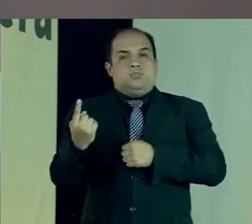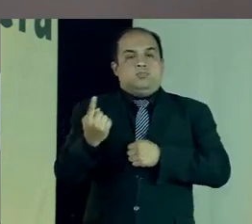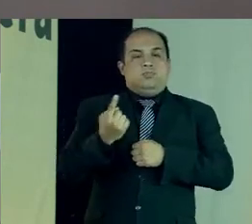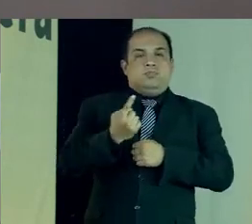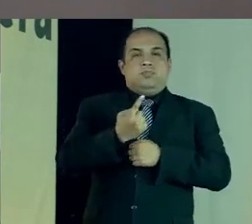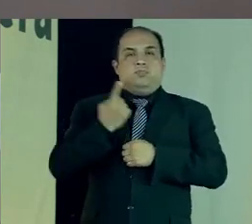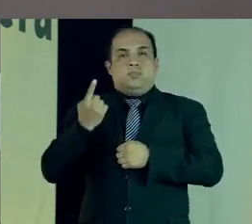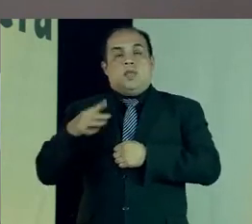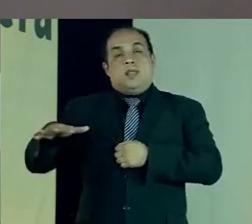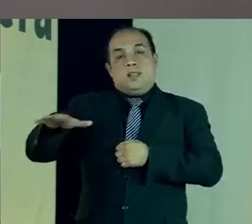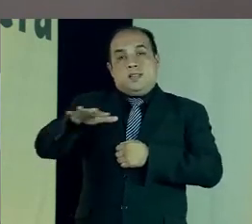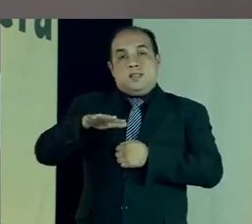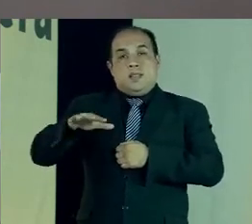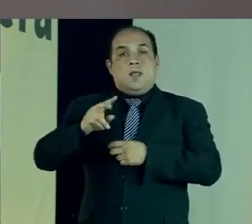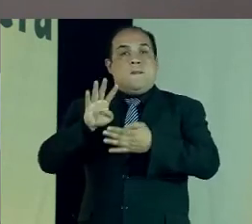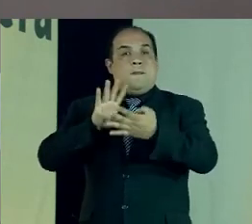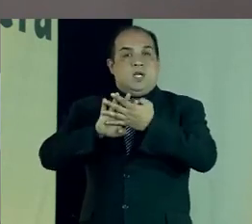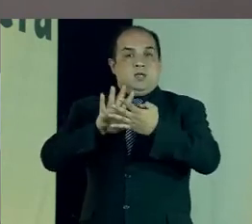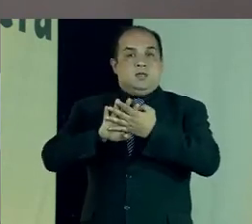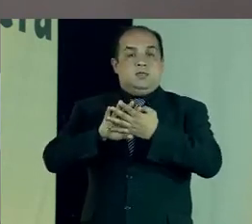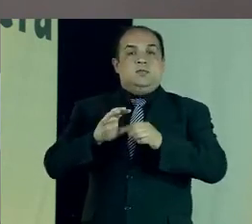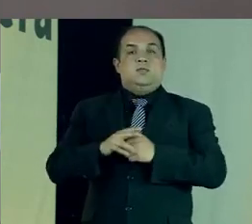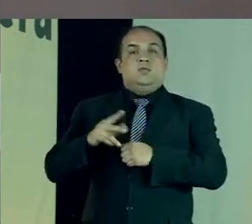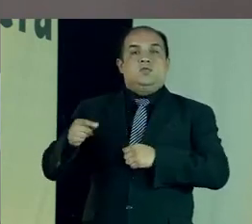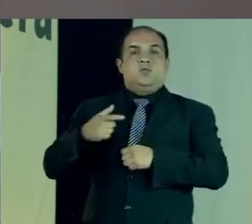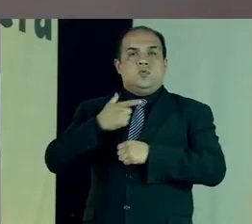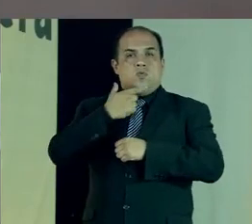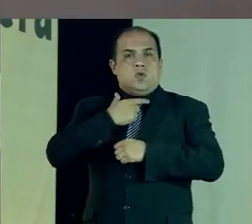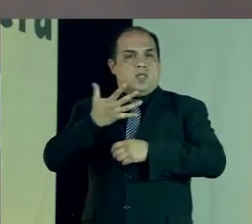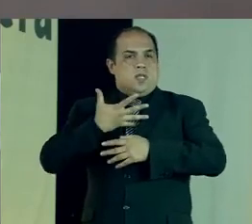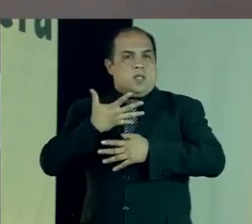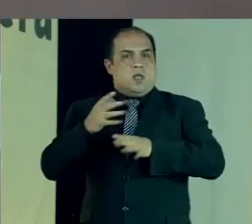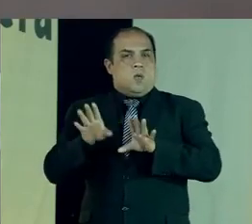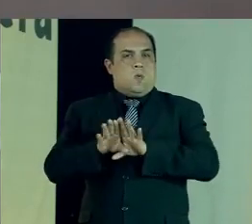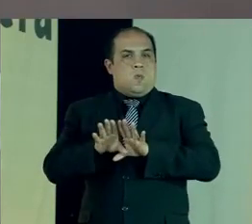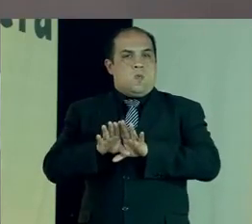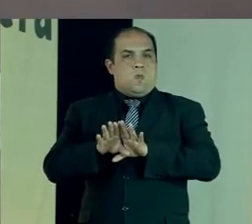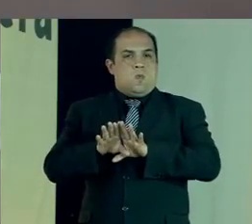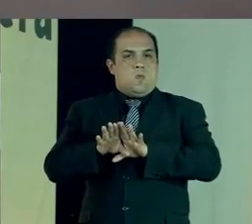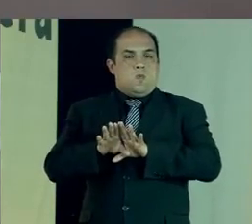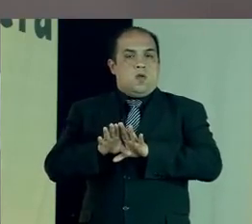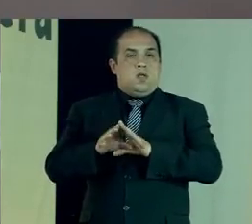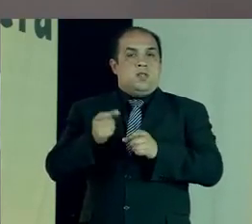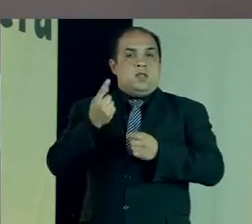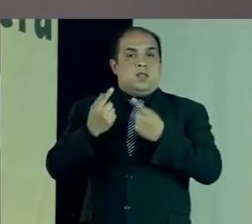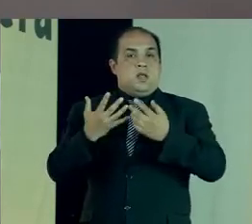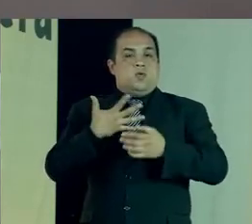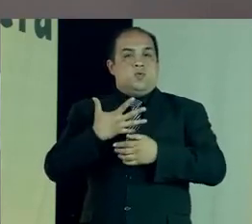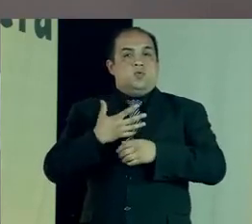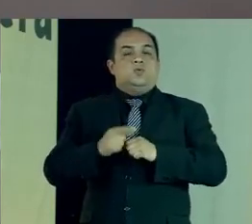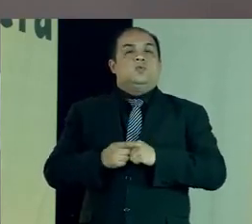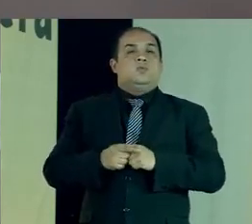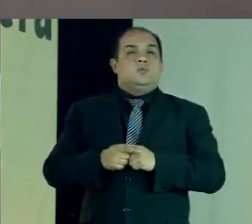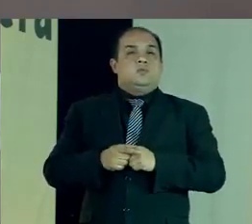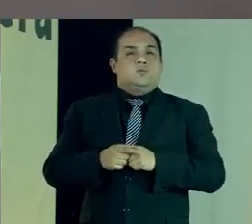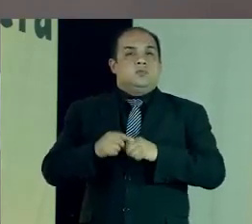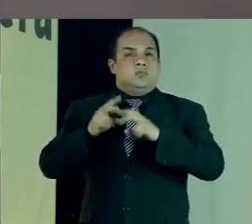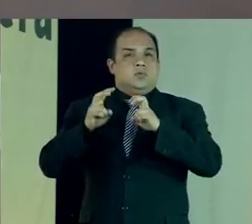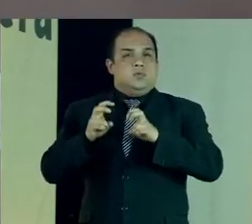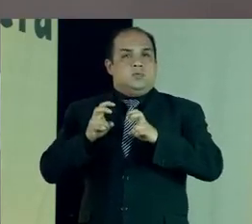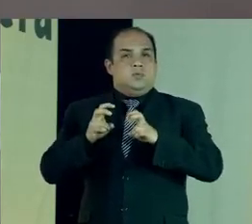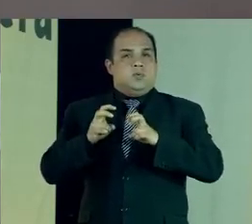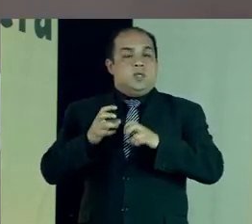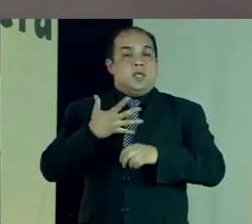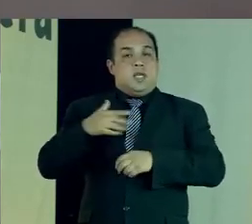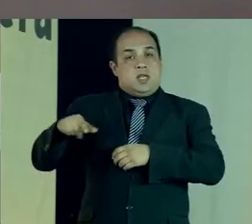penitenciaria su cuello destacaba con un grupo de ganglios linfáticos la prisión no era un lugar